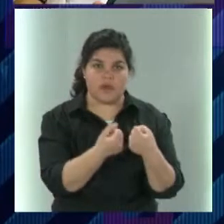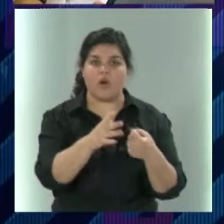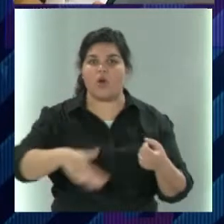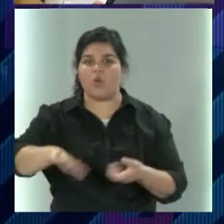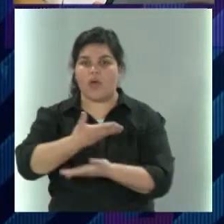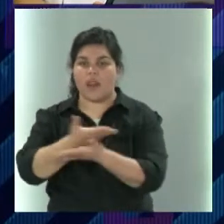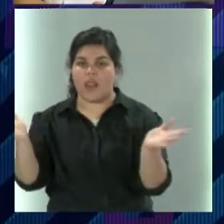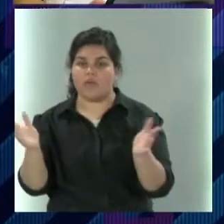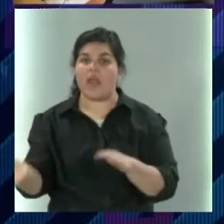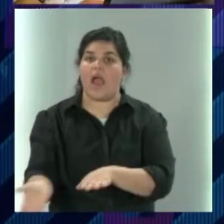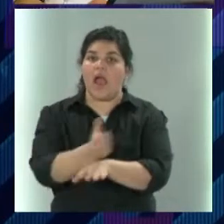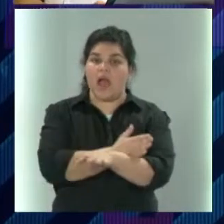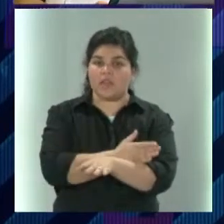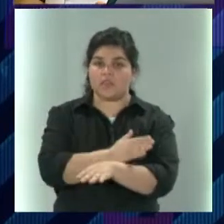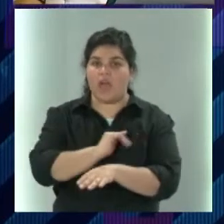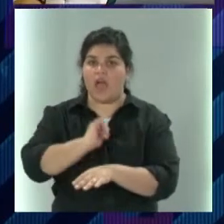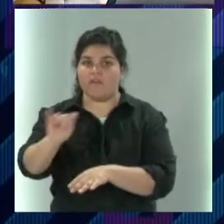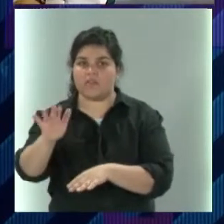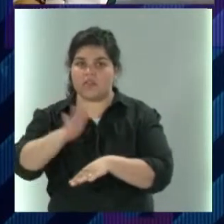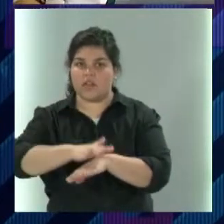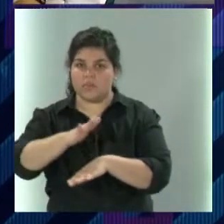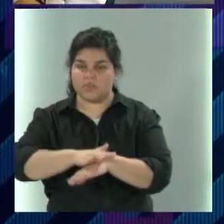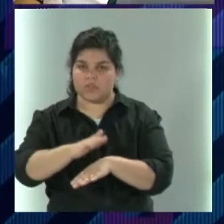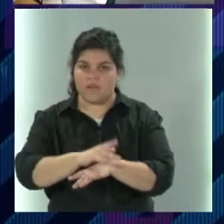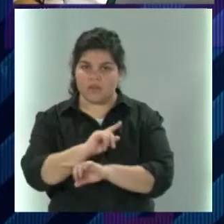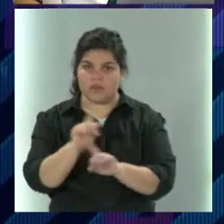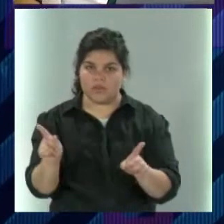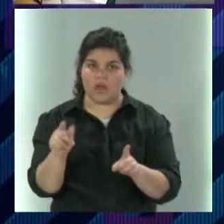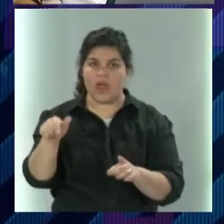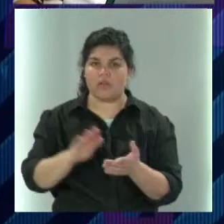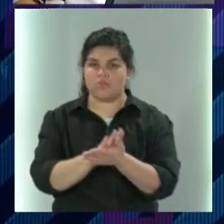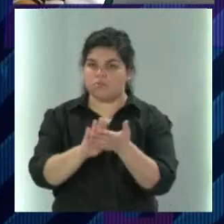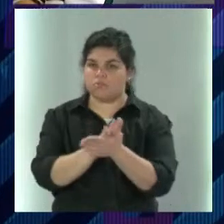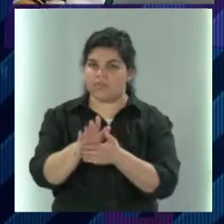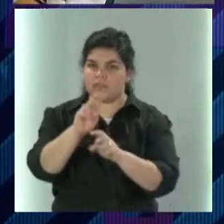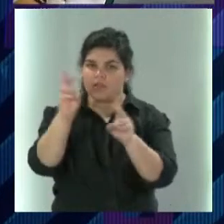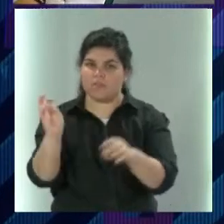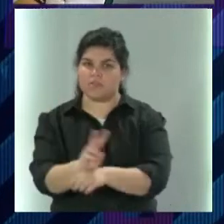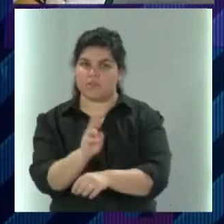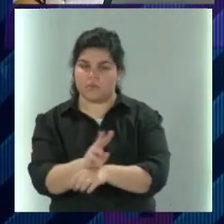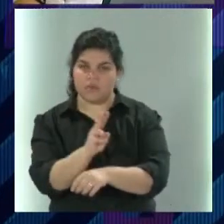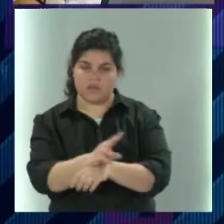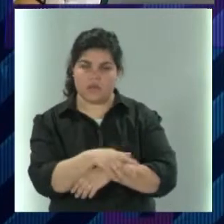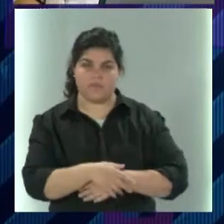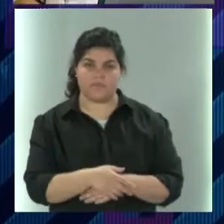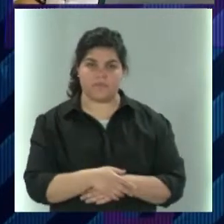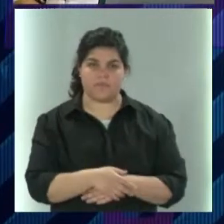sin dar aviso previo a la autoridad competente, ¿sí?, alegando razones de seguridad. Exigir o